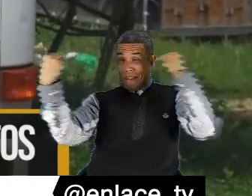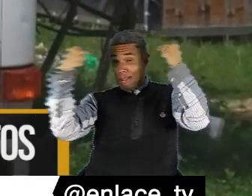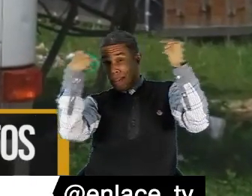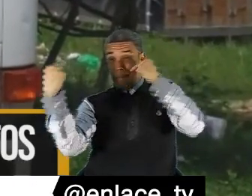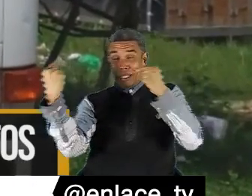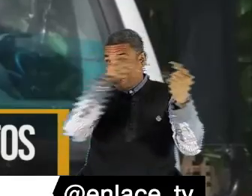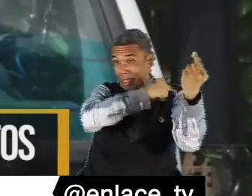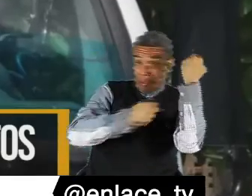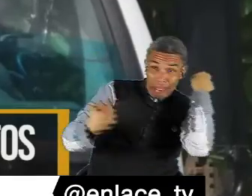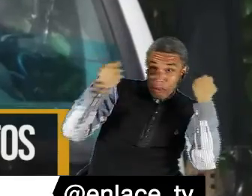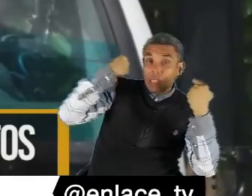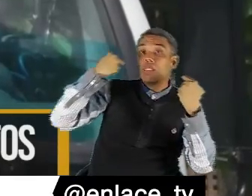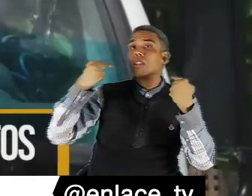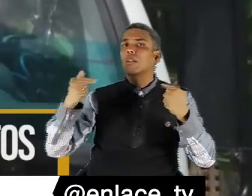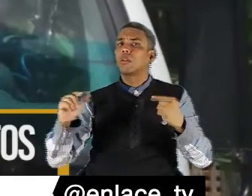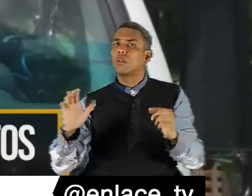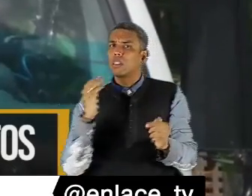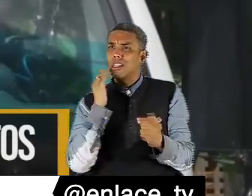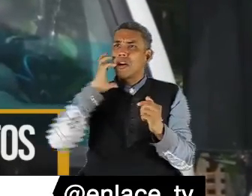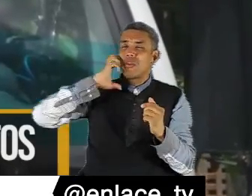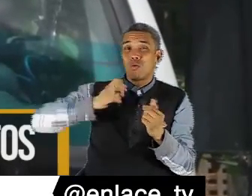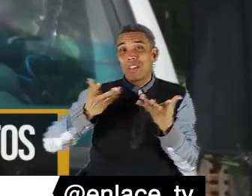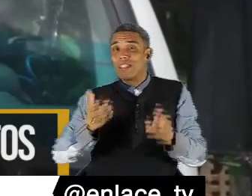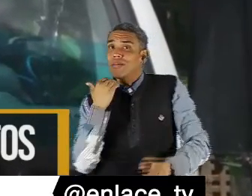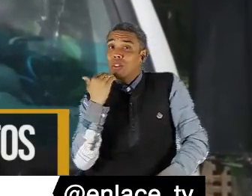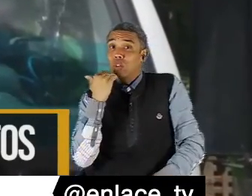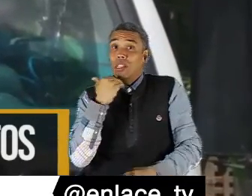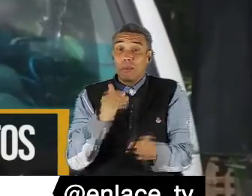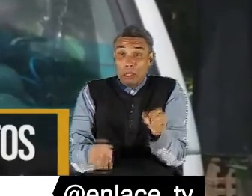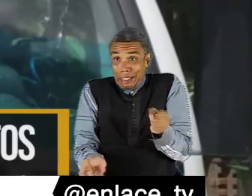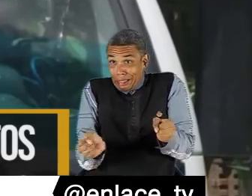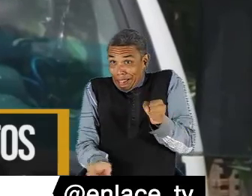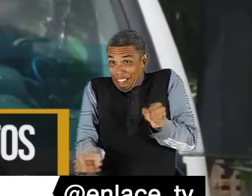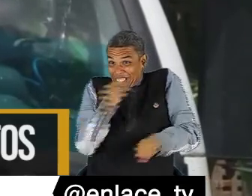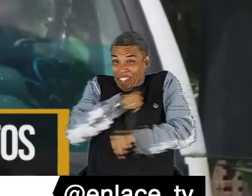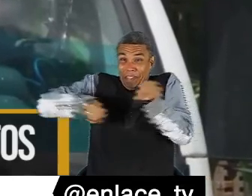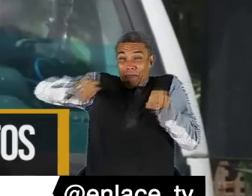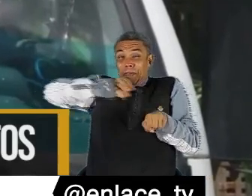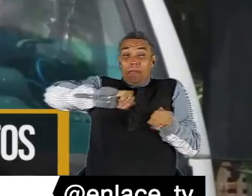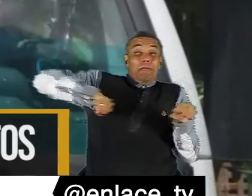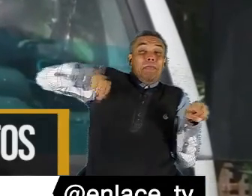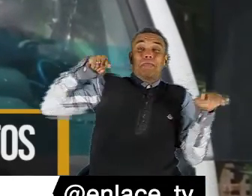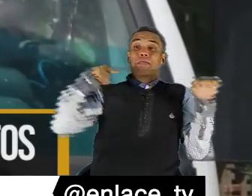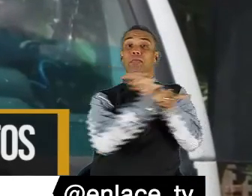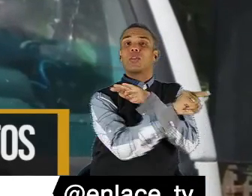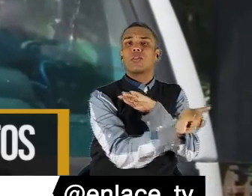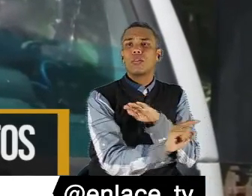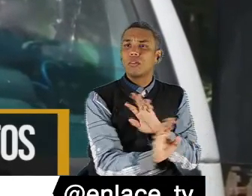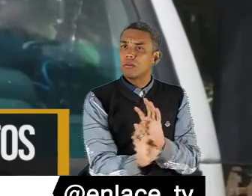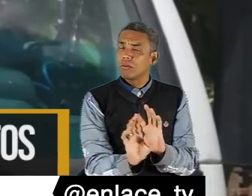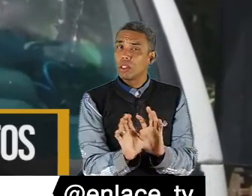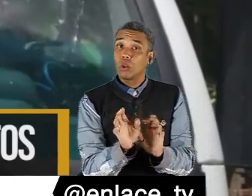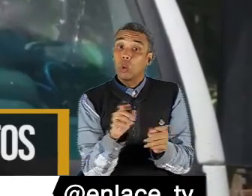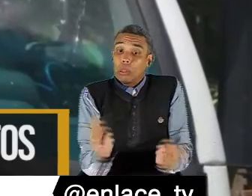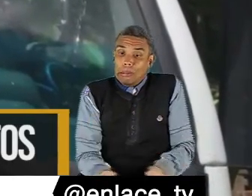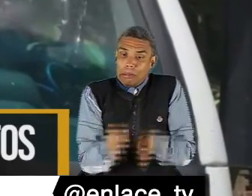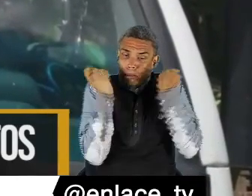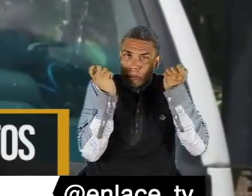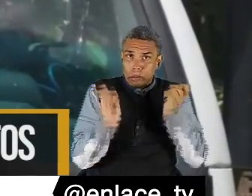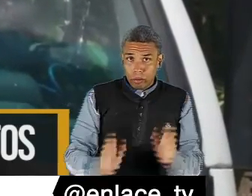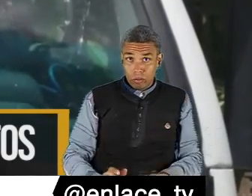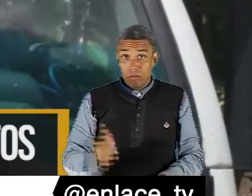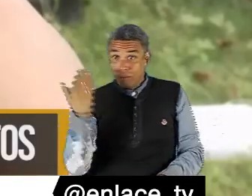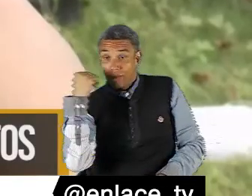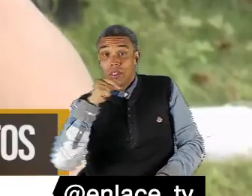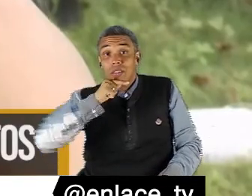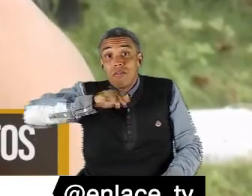nos tienen azotados, porque aquí no solamente pasó eso, también nos han robado. Aquí incluso en mi parcela se metieron hace como